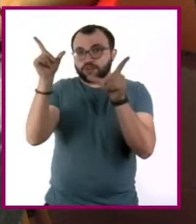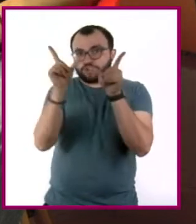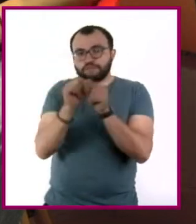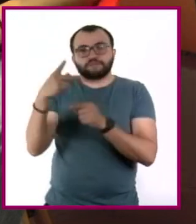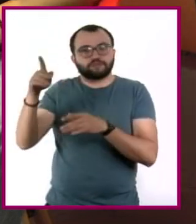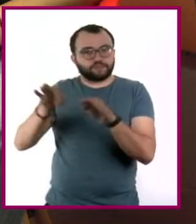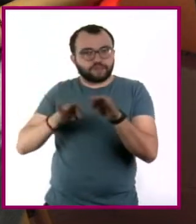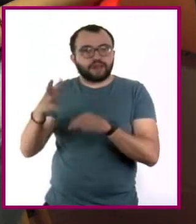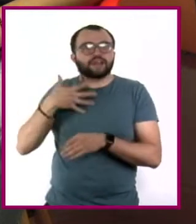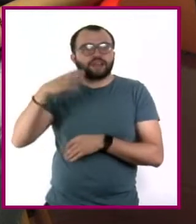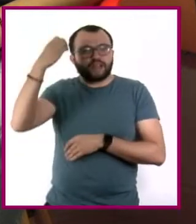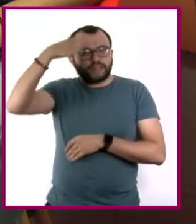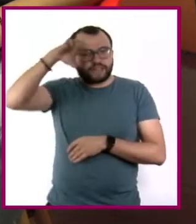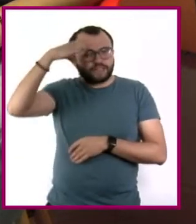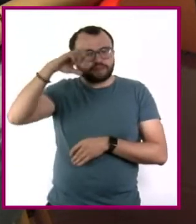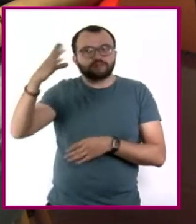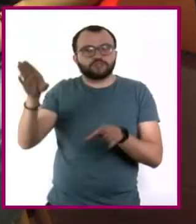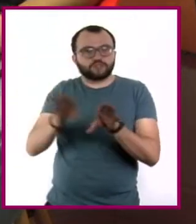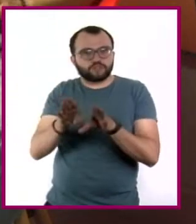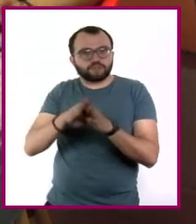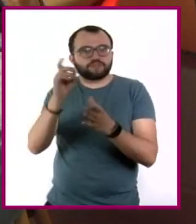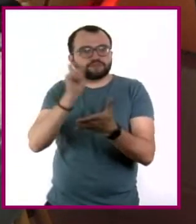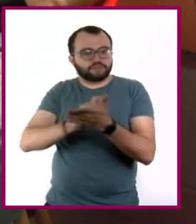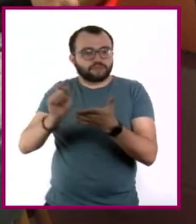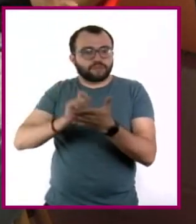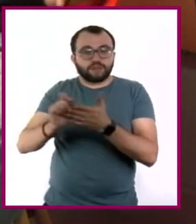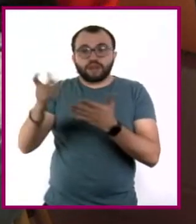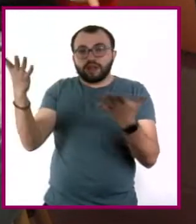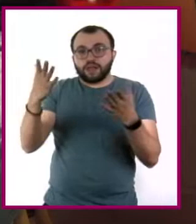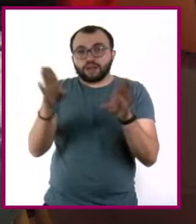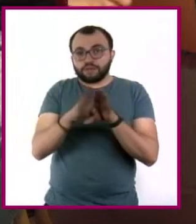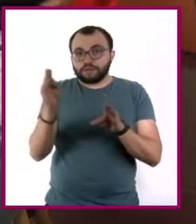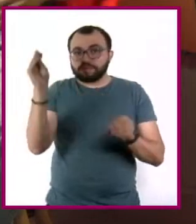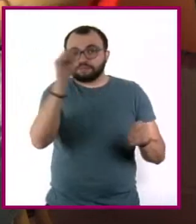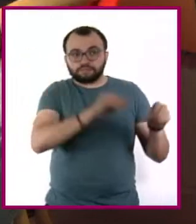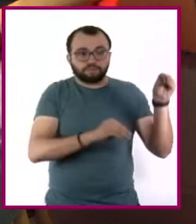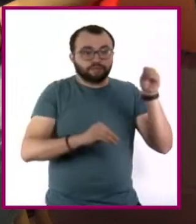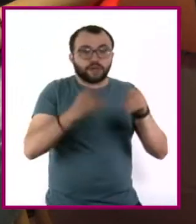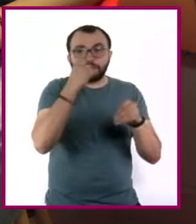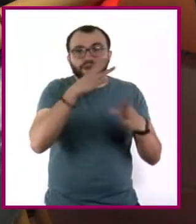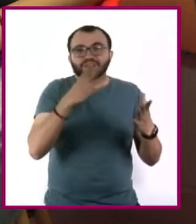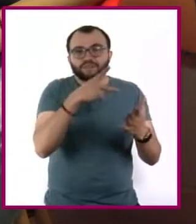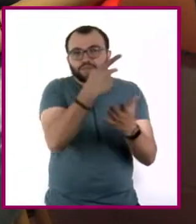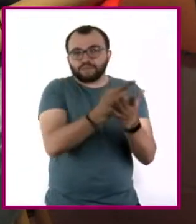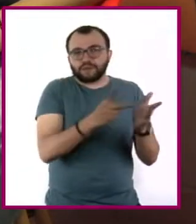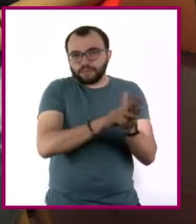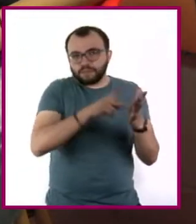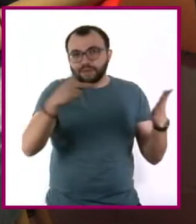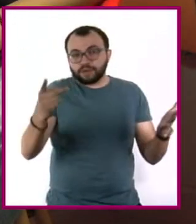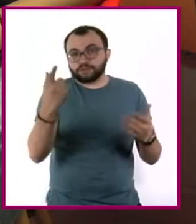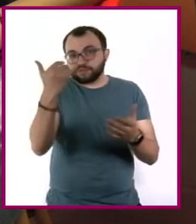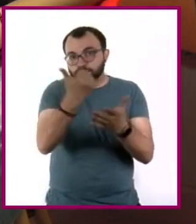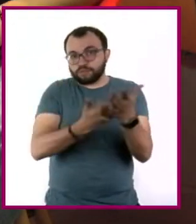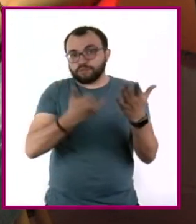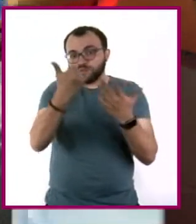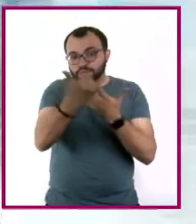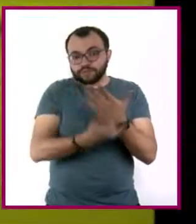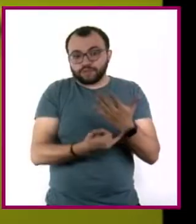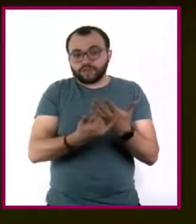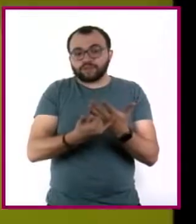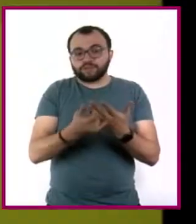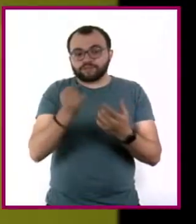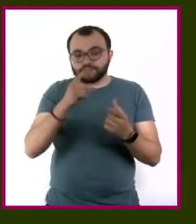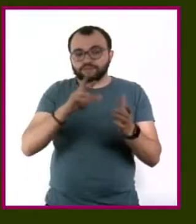una gran experiencia como corrector de estilo. Es creador de contenidos para medios impresos y forma parte del proyecto de la revista PAF.